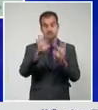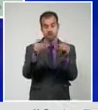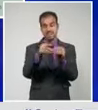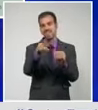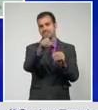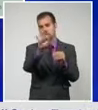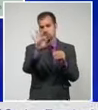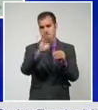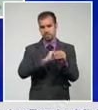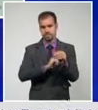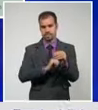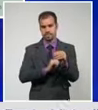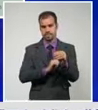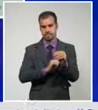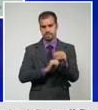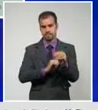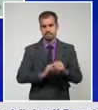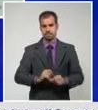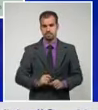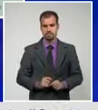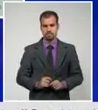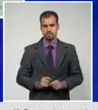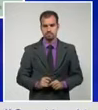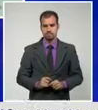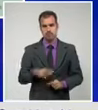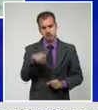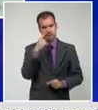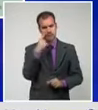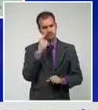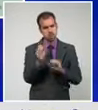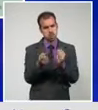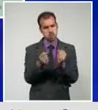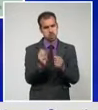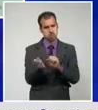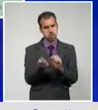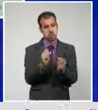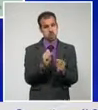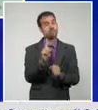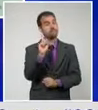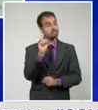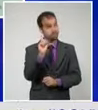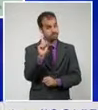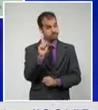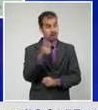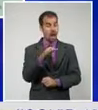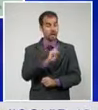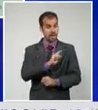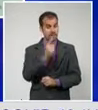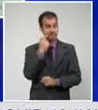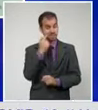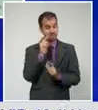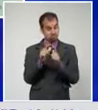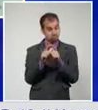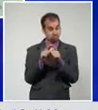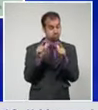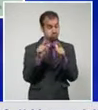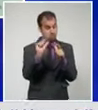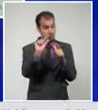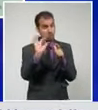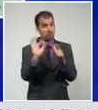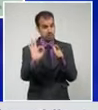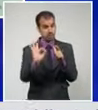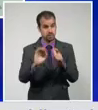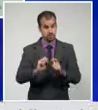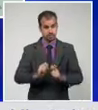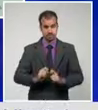autóctonos. Provincia con control de la pandemia, pero que en el día de ayer tuvo un incremento en cuanto